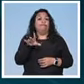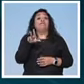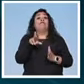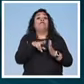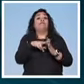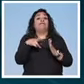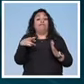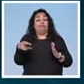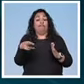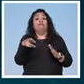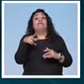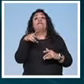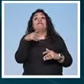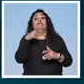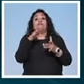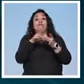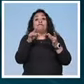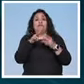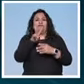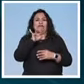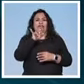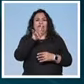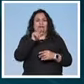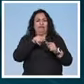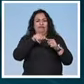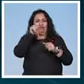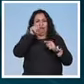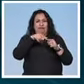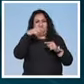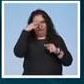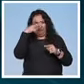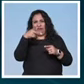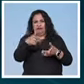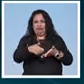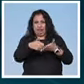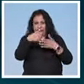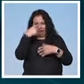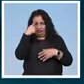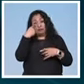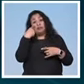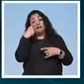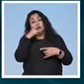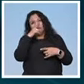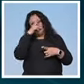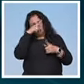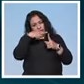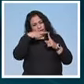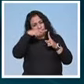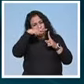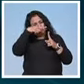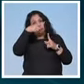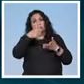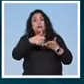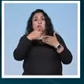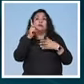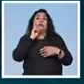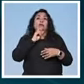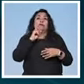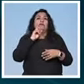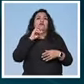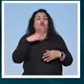revista francesa mencionó al violentómetro, creado en México, como herramienta para medir la violencia y ayudar a las mujeres